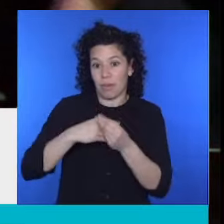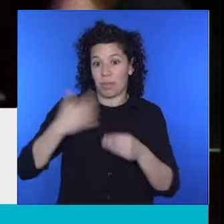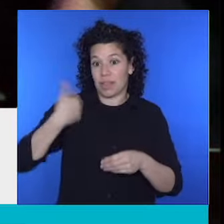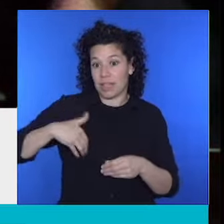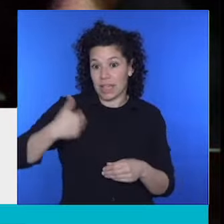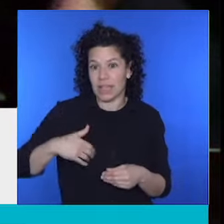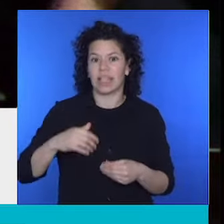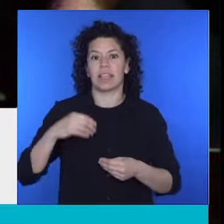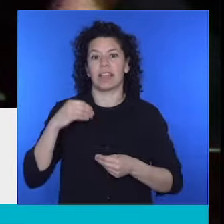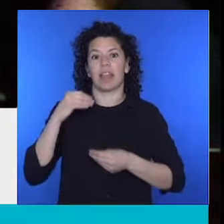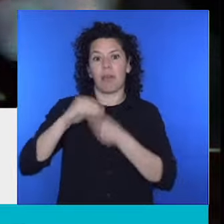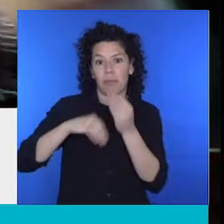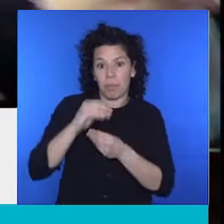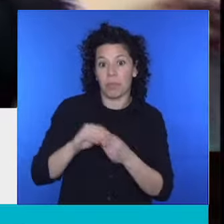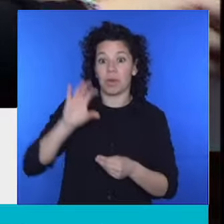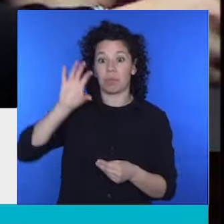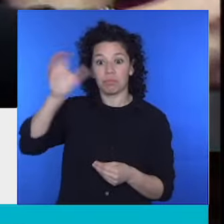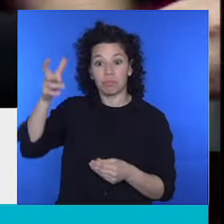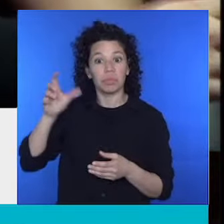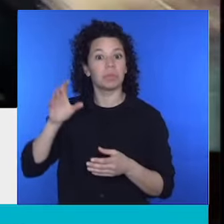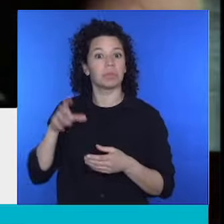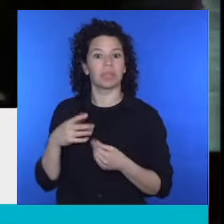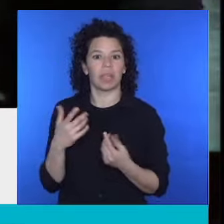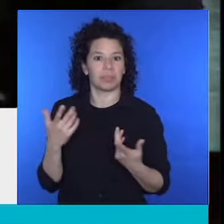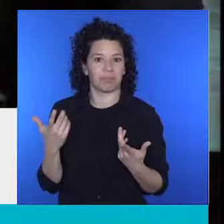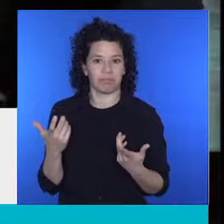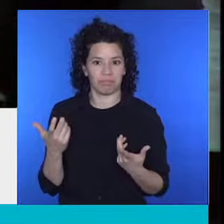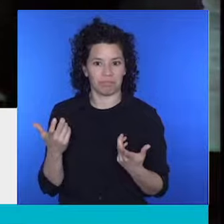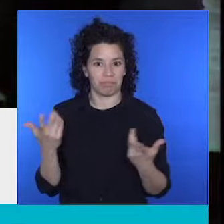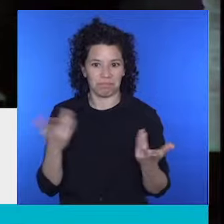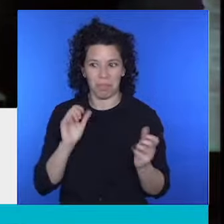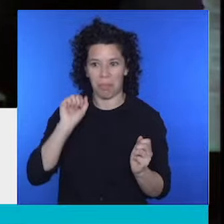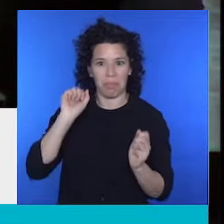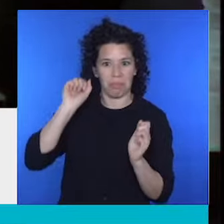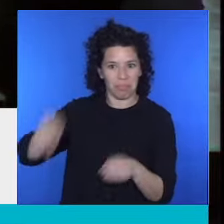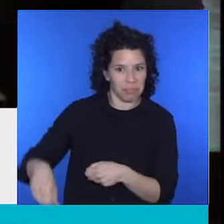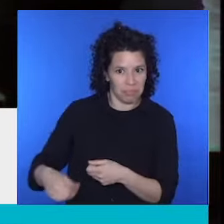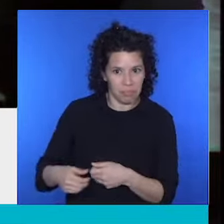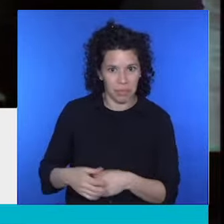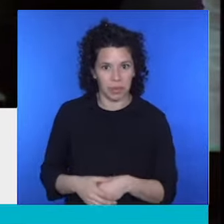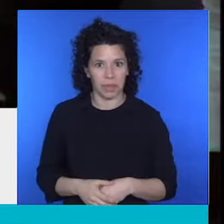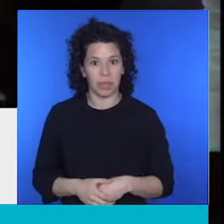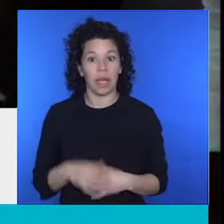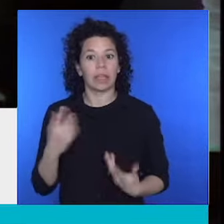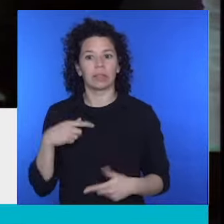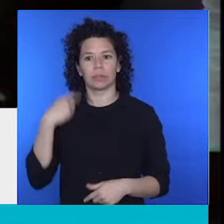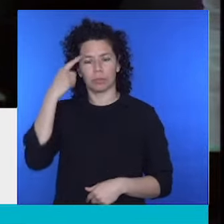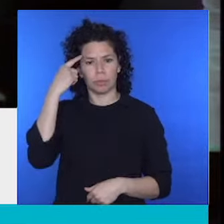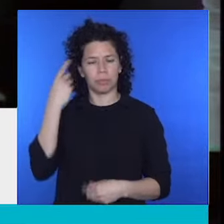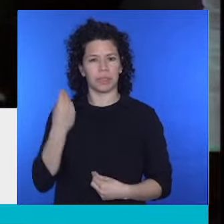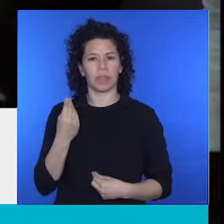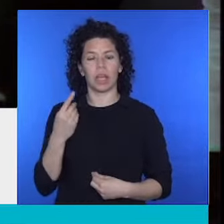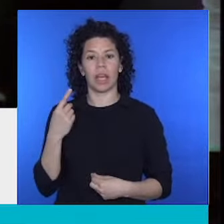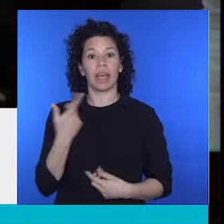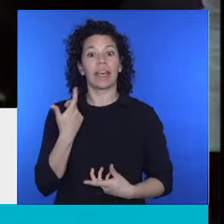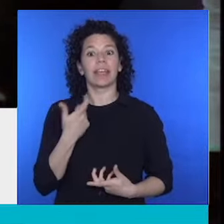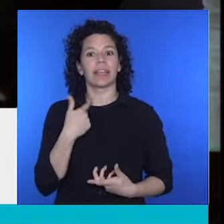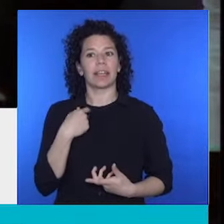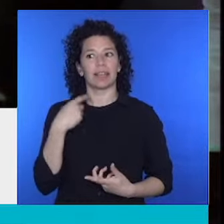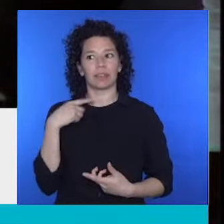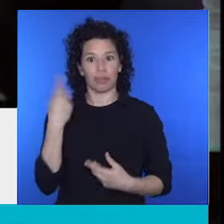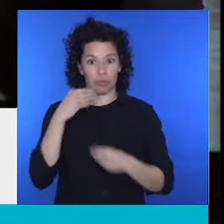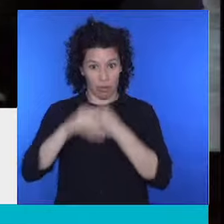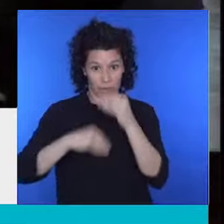provincia de Buenos Aires en ese sentido Me parece que lo más delirantes que nos quieren hacer creer a la familia trabajadoras que